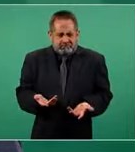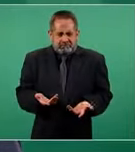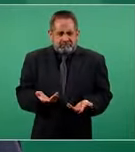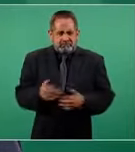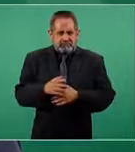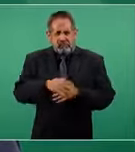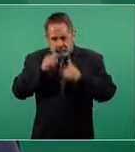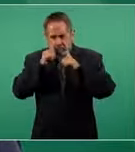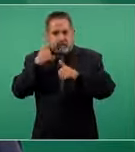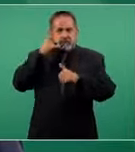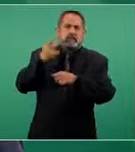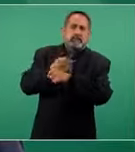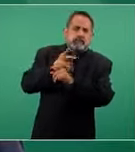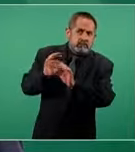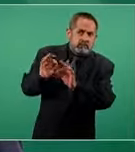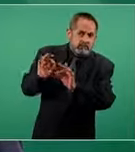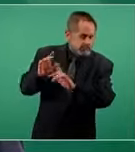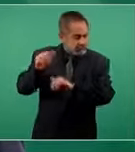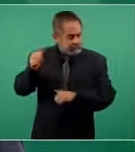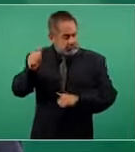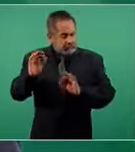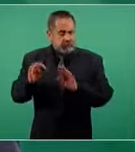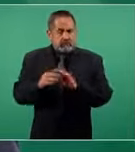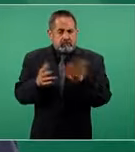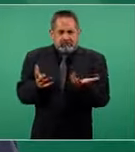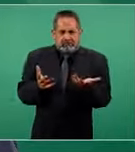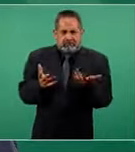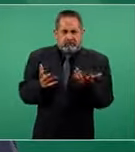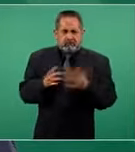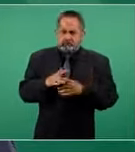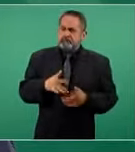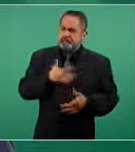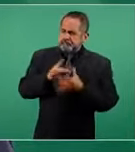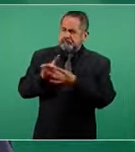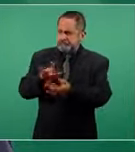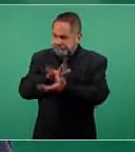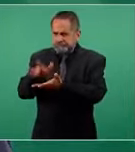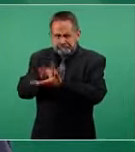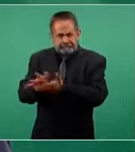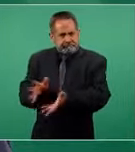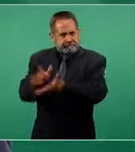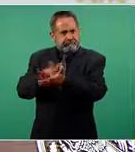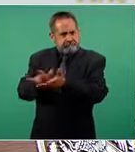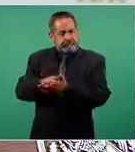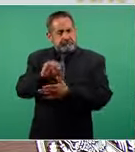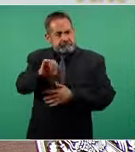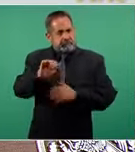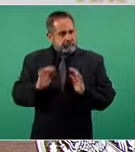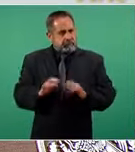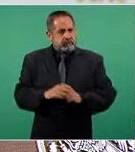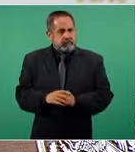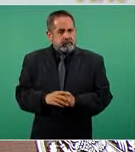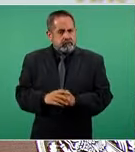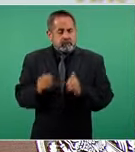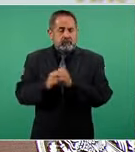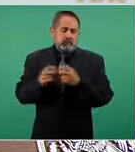Estoy pendiente, estoy solidarizándome con